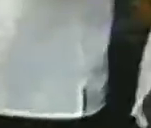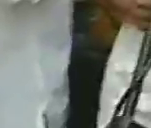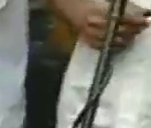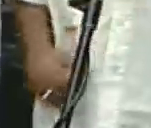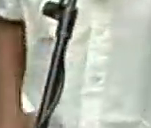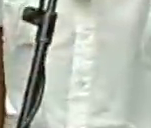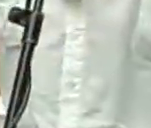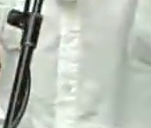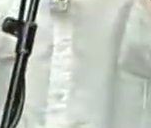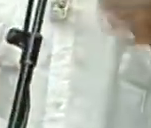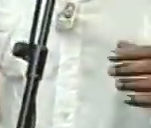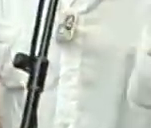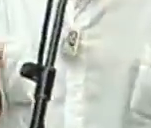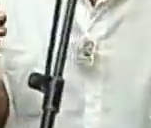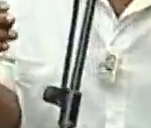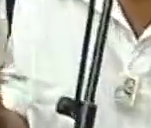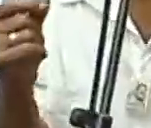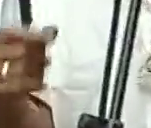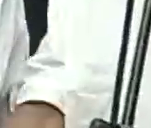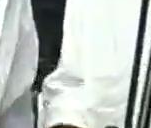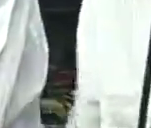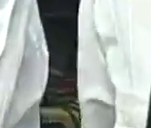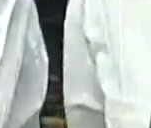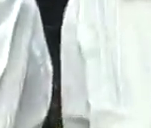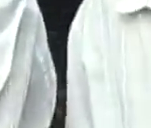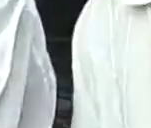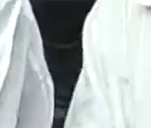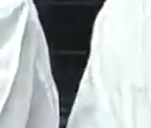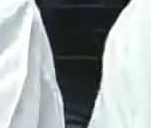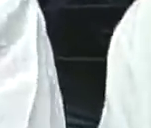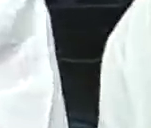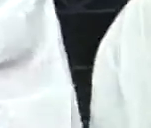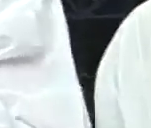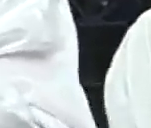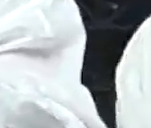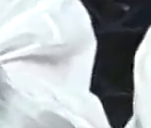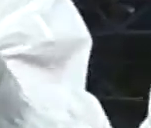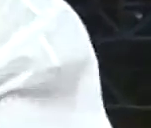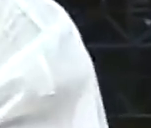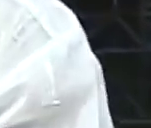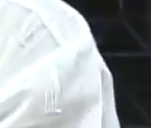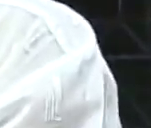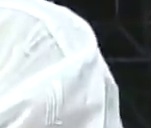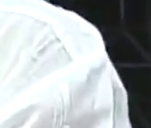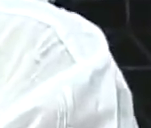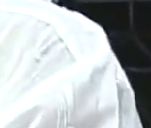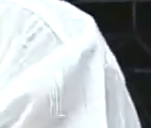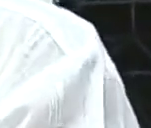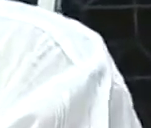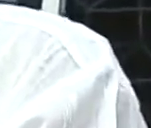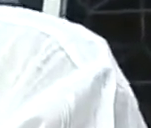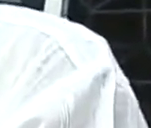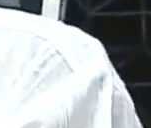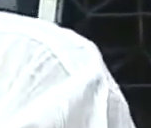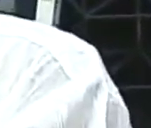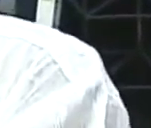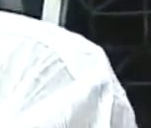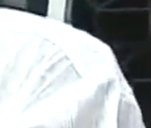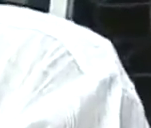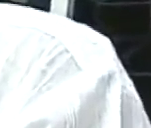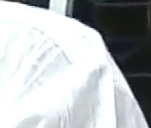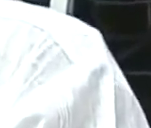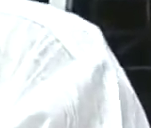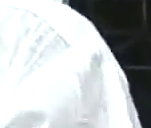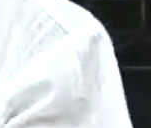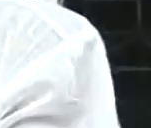habilitados. Acá se atienden diariamente 500 niños y adolescentes con diversas